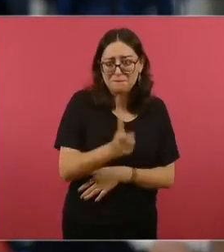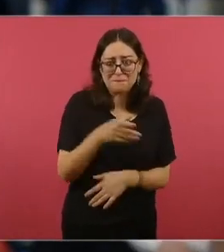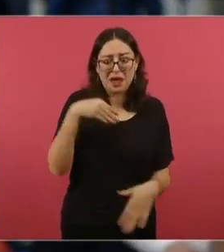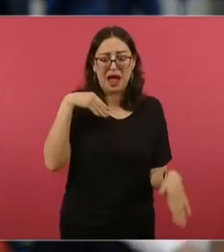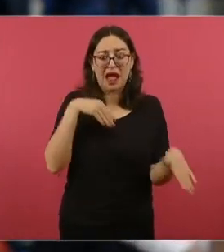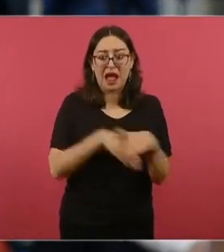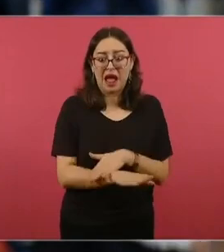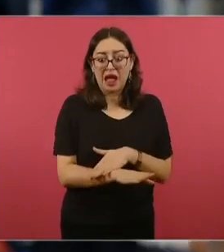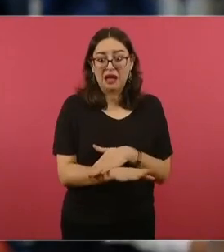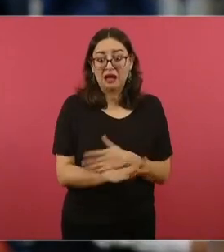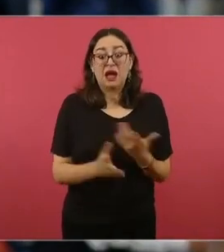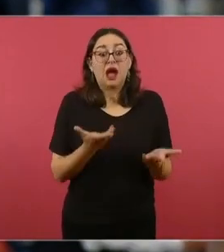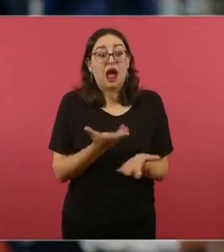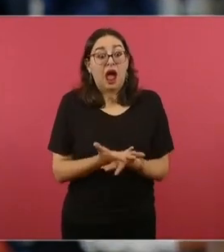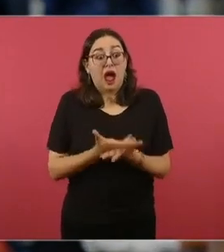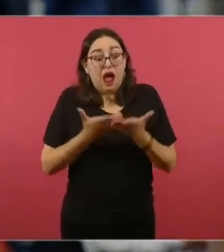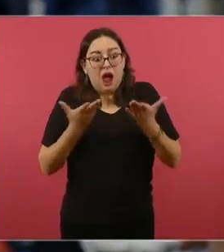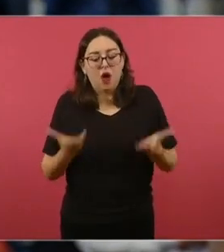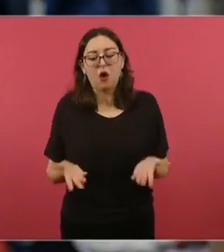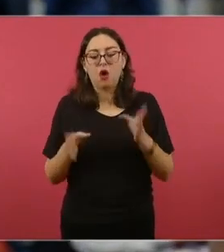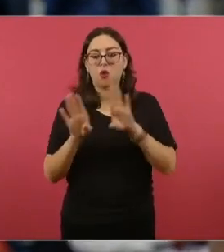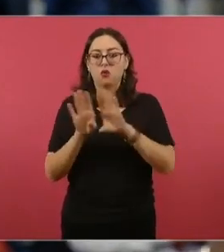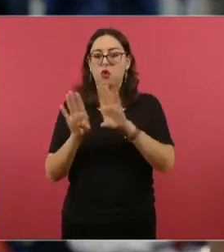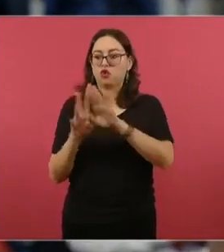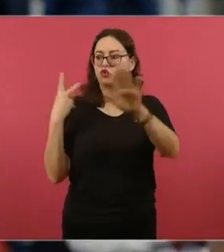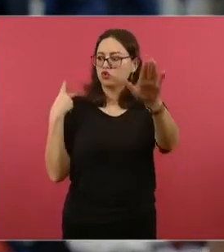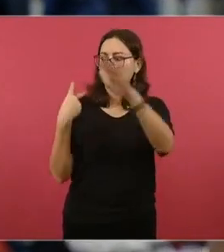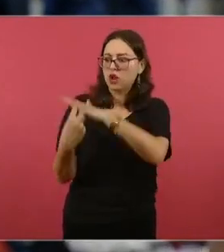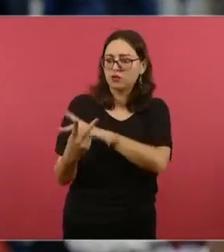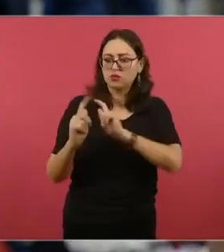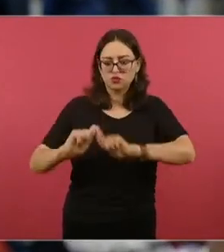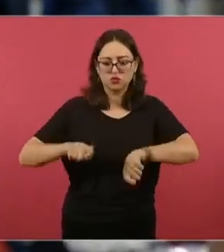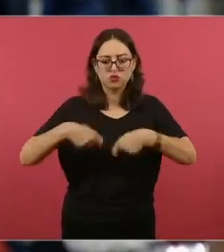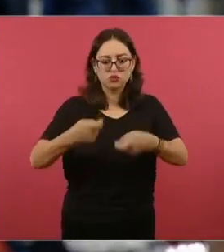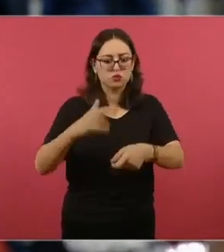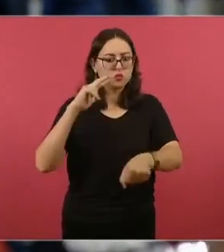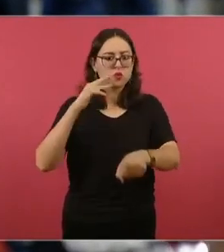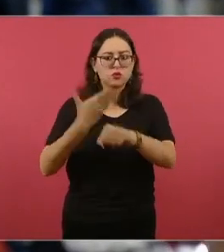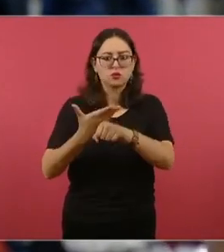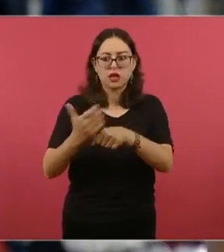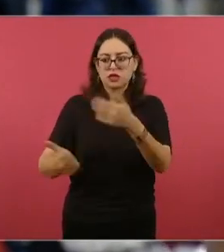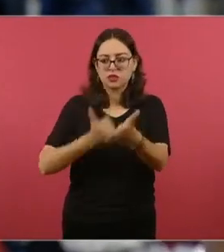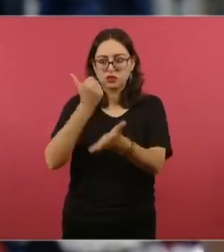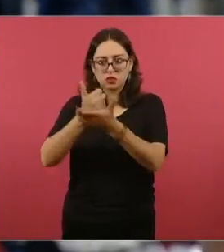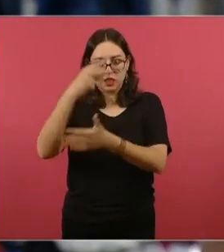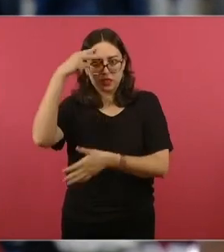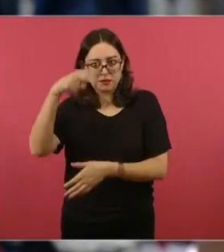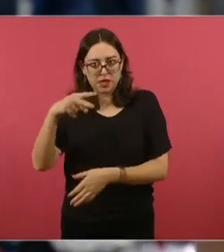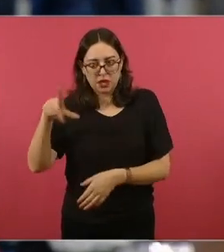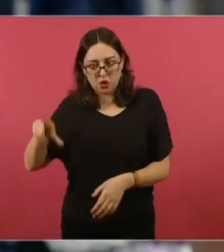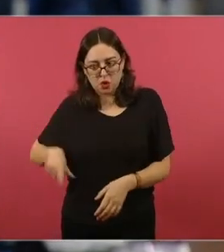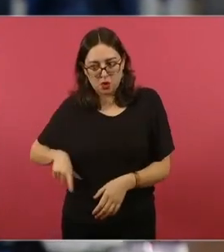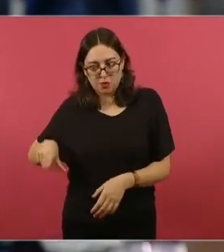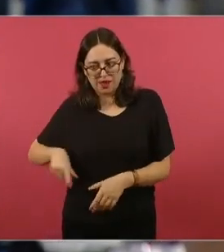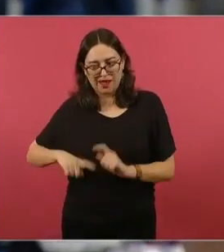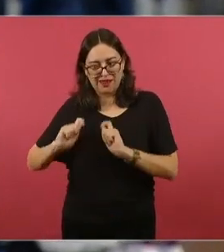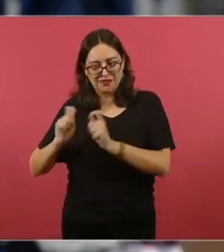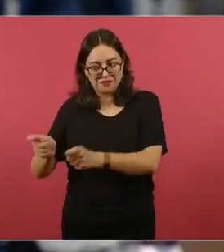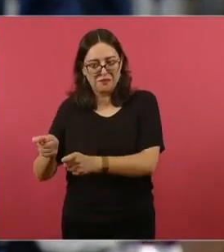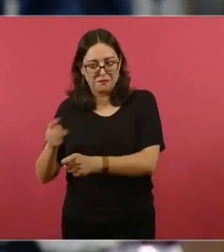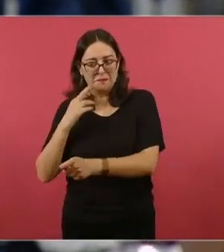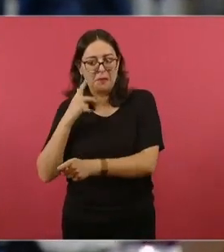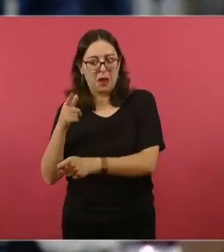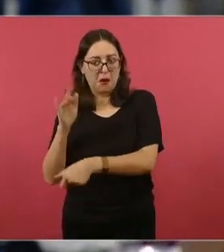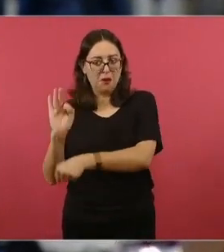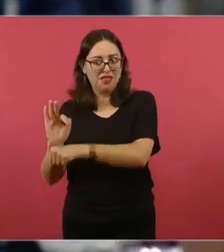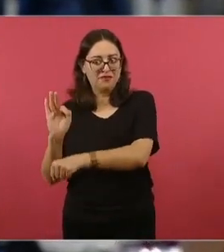servicio de transporte público de la Ciudad de México. También por eso llama la atención por qué será el sistema de transporte